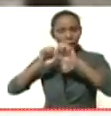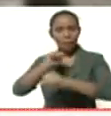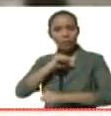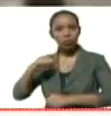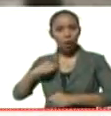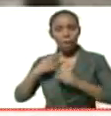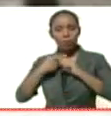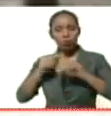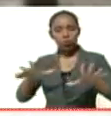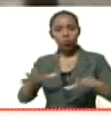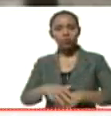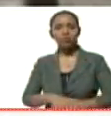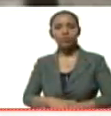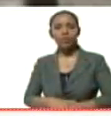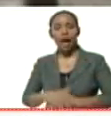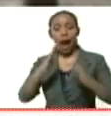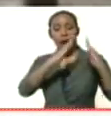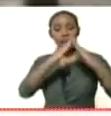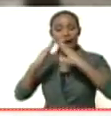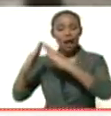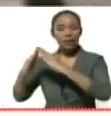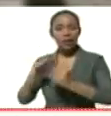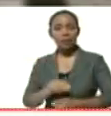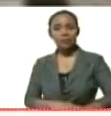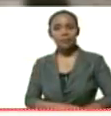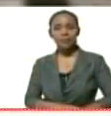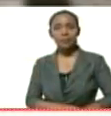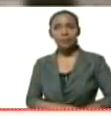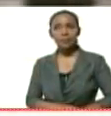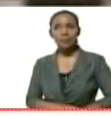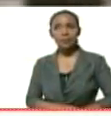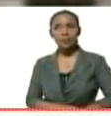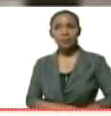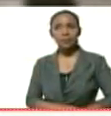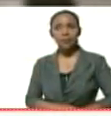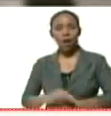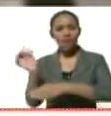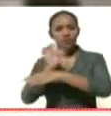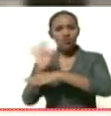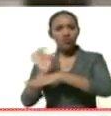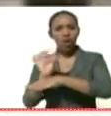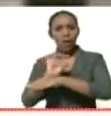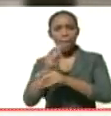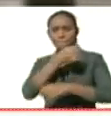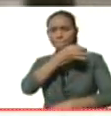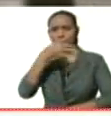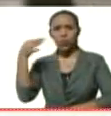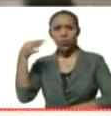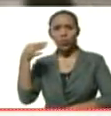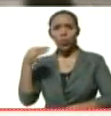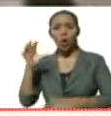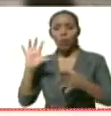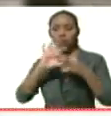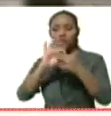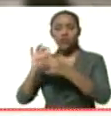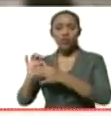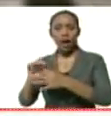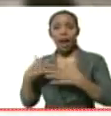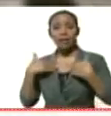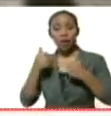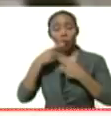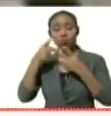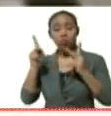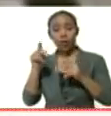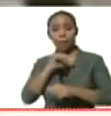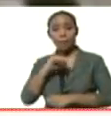personalizado, el casa por casa, el funcionamiento perfecto en alianza entre la salud pública y la